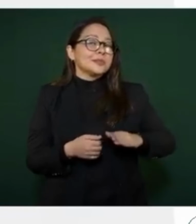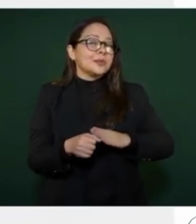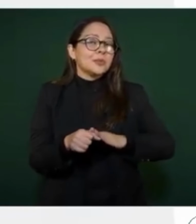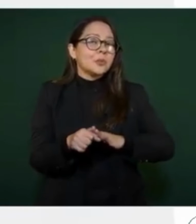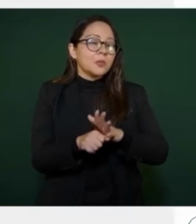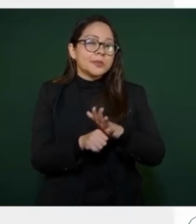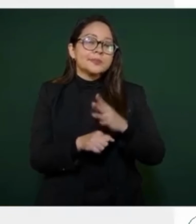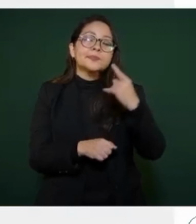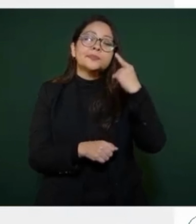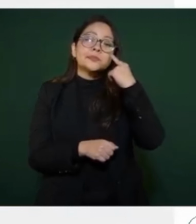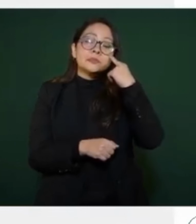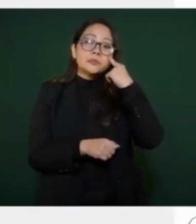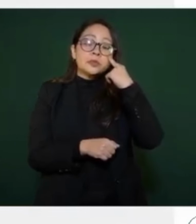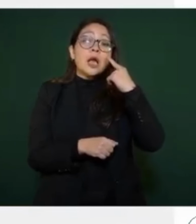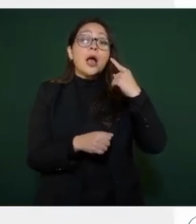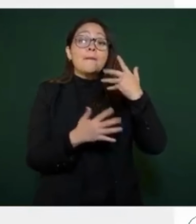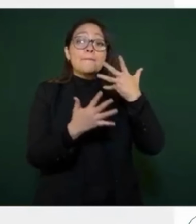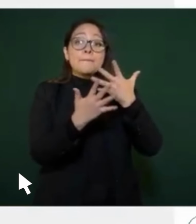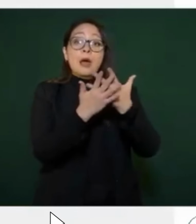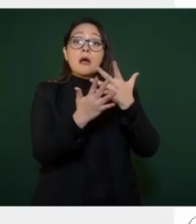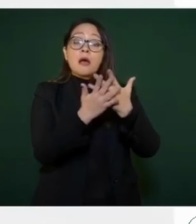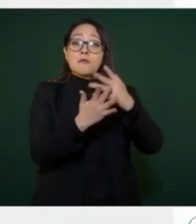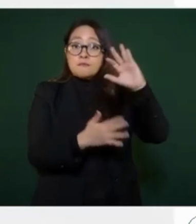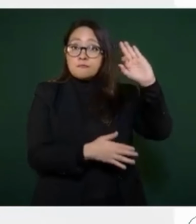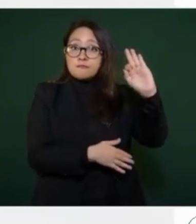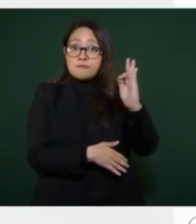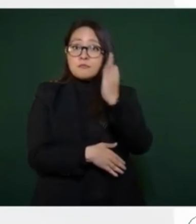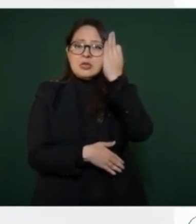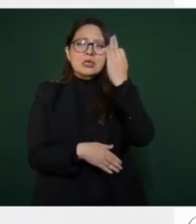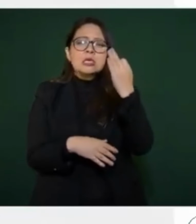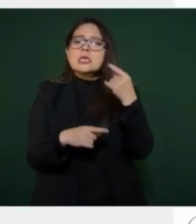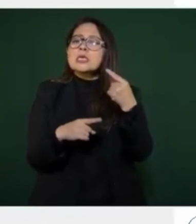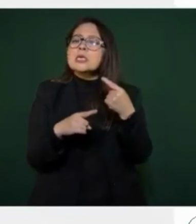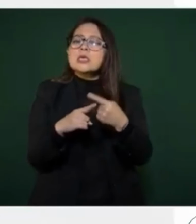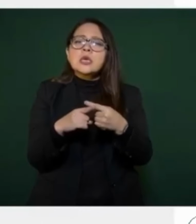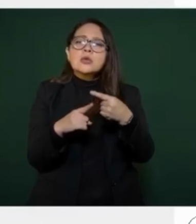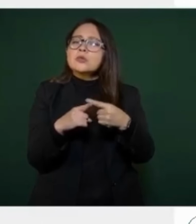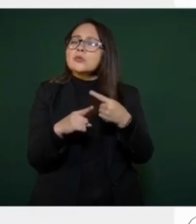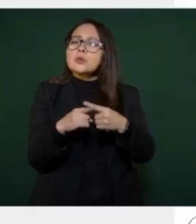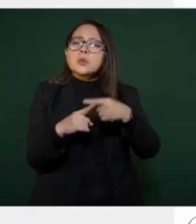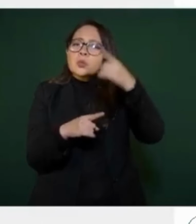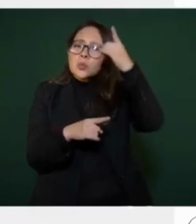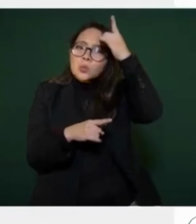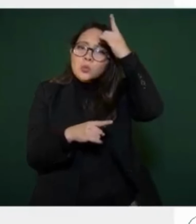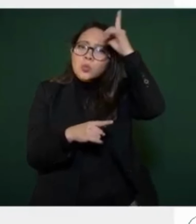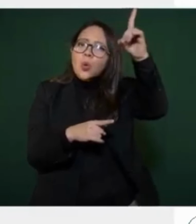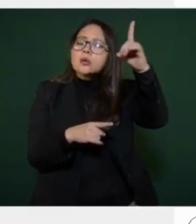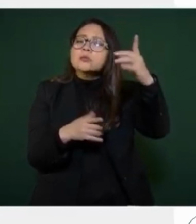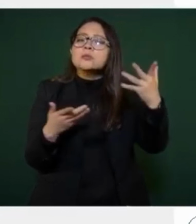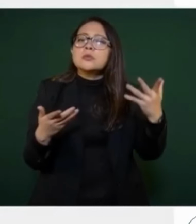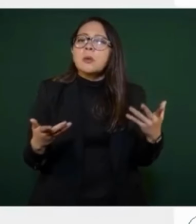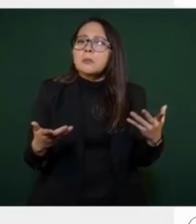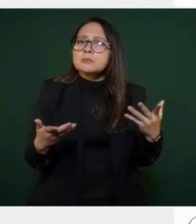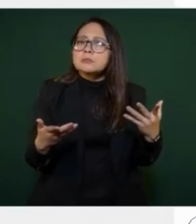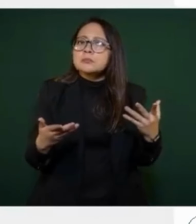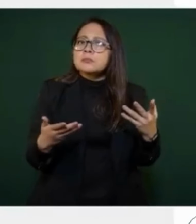los penales federales eran propiedad del privado